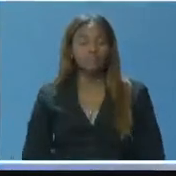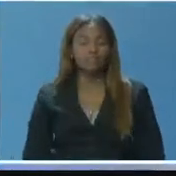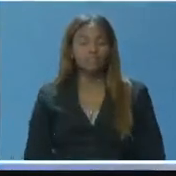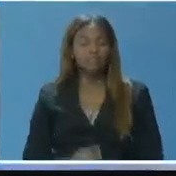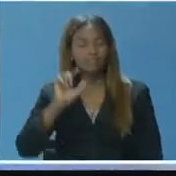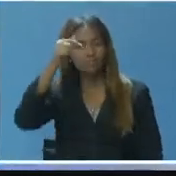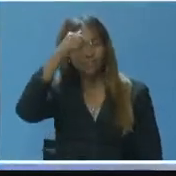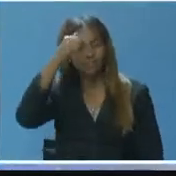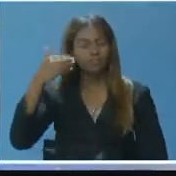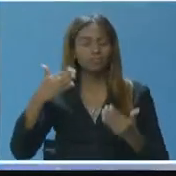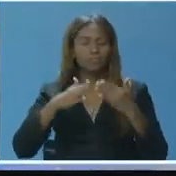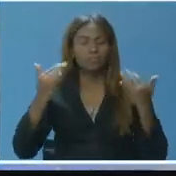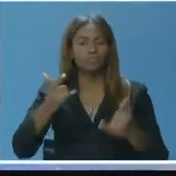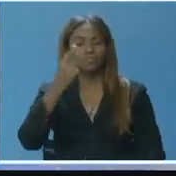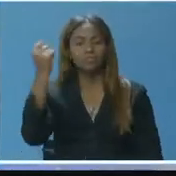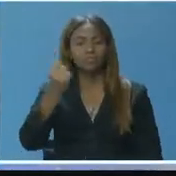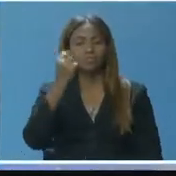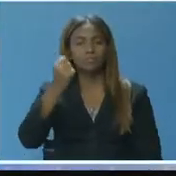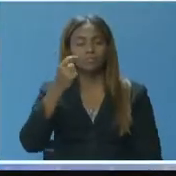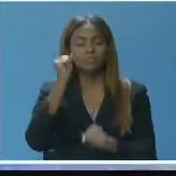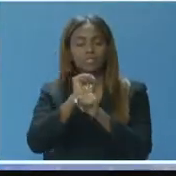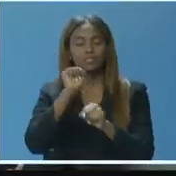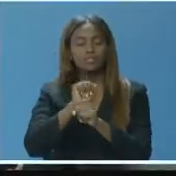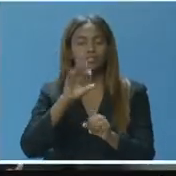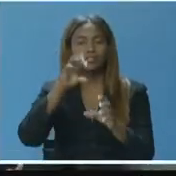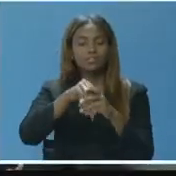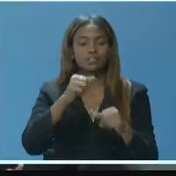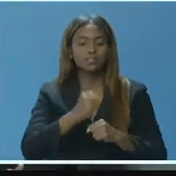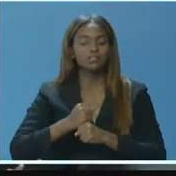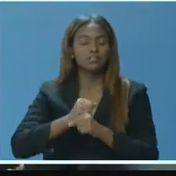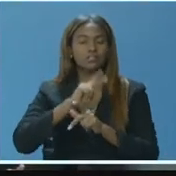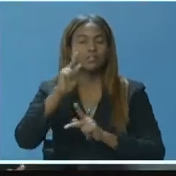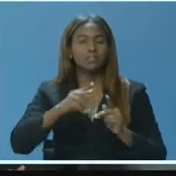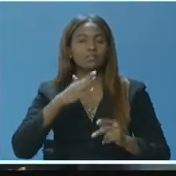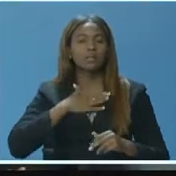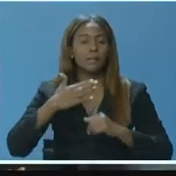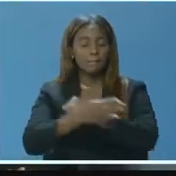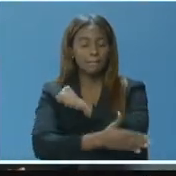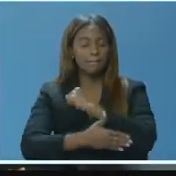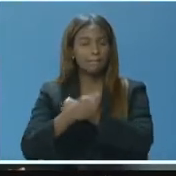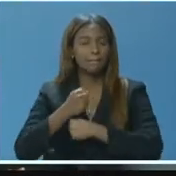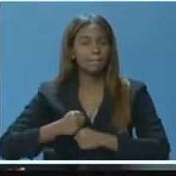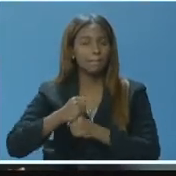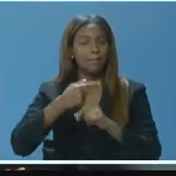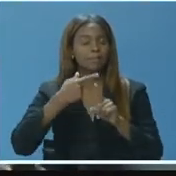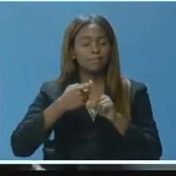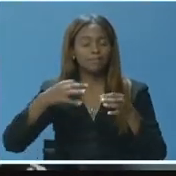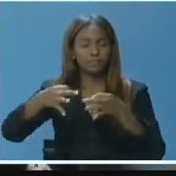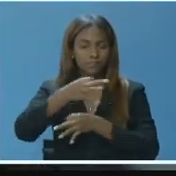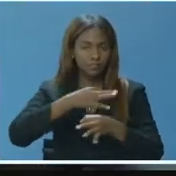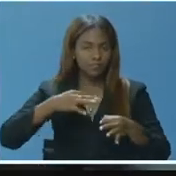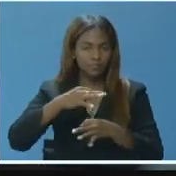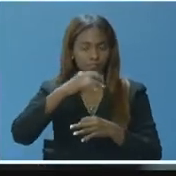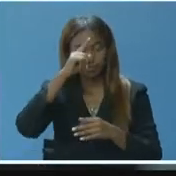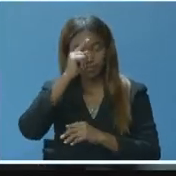El gobierno lanzó este martes la Estrategia Integral de Seguridad Ciudadana Mi País Seguro en San Francisco de Macorís. Como parte del plan, se